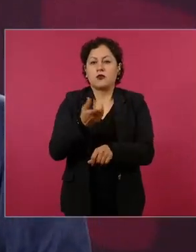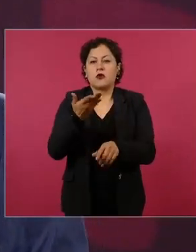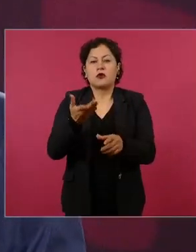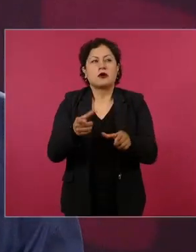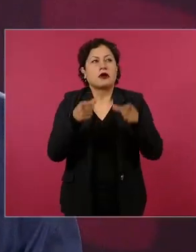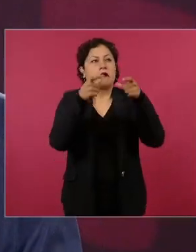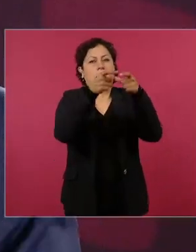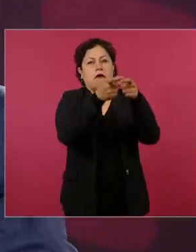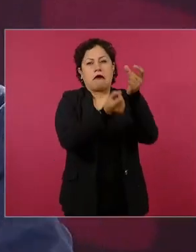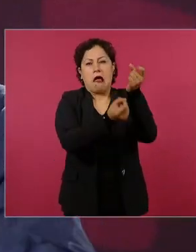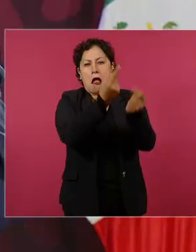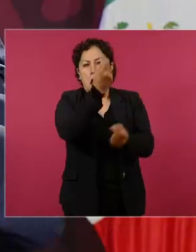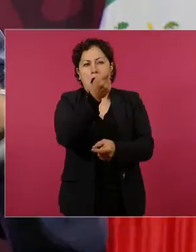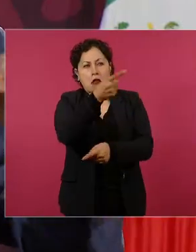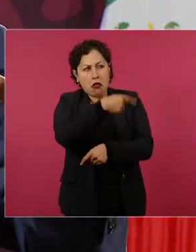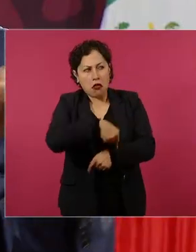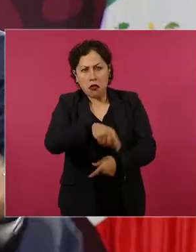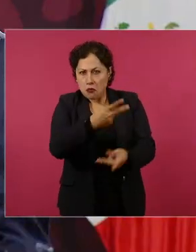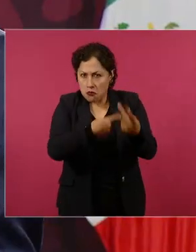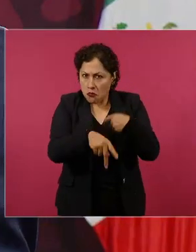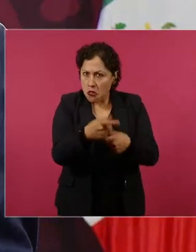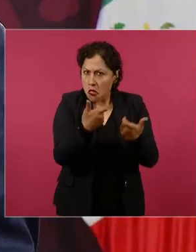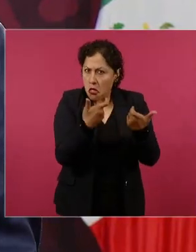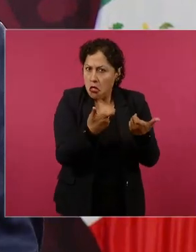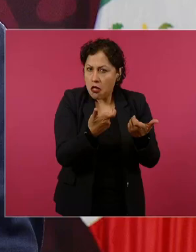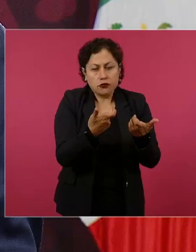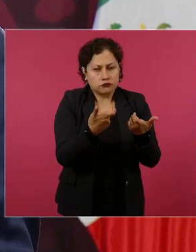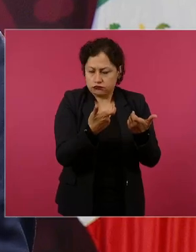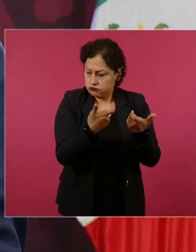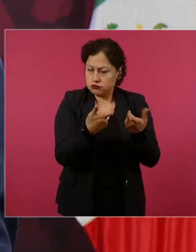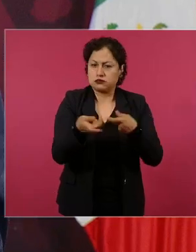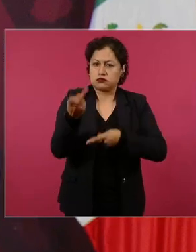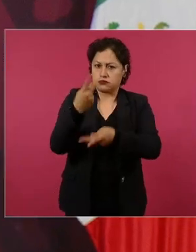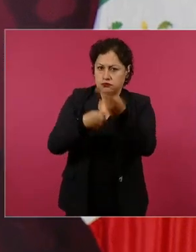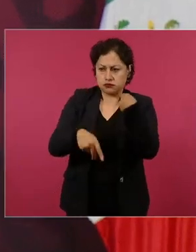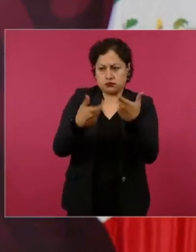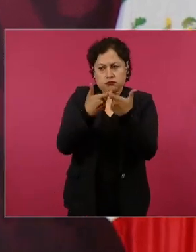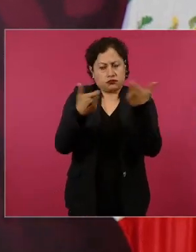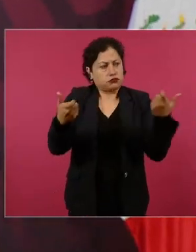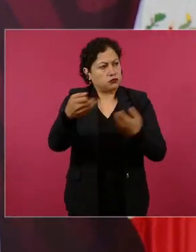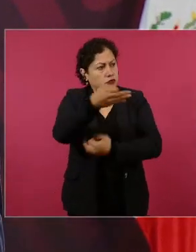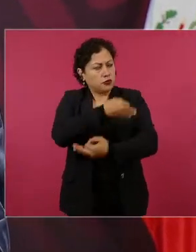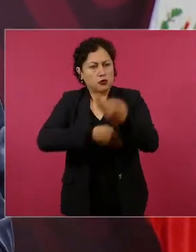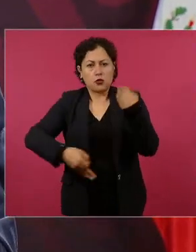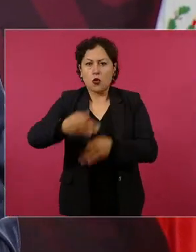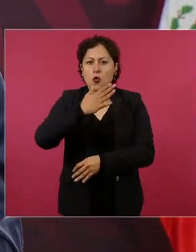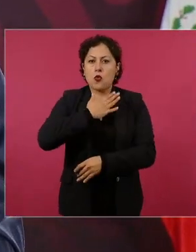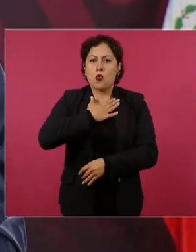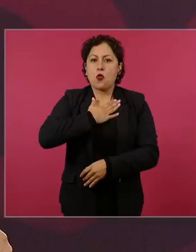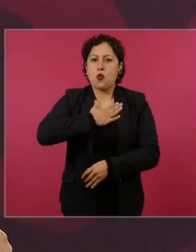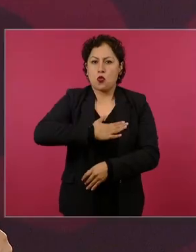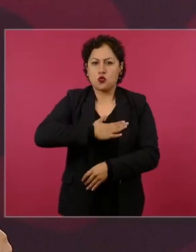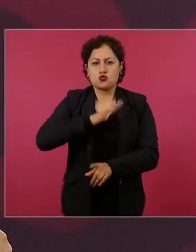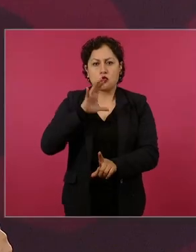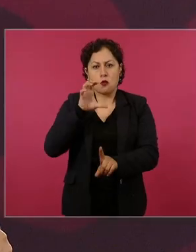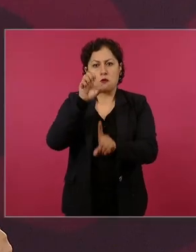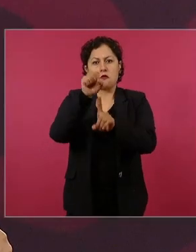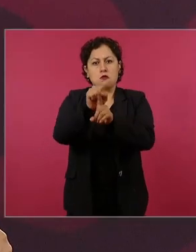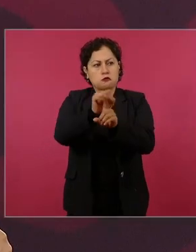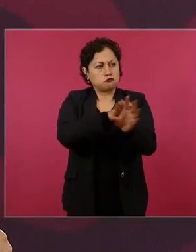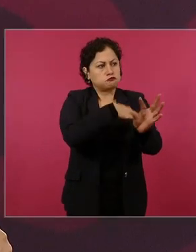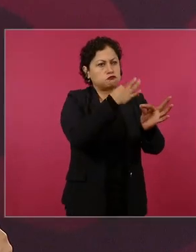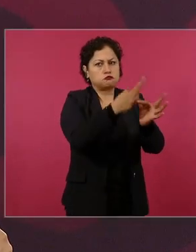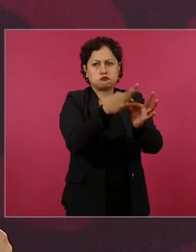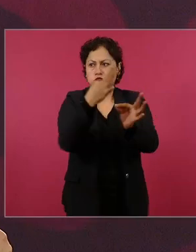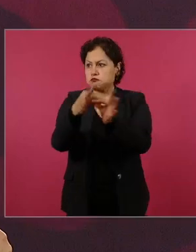cuantas manos, sino que se distribuya con justicia y alcance a todos, que se atienda a todos,